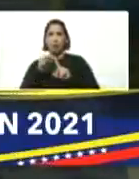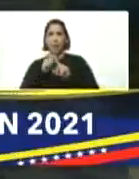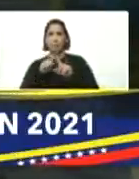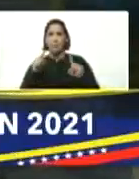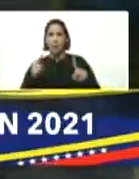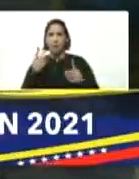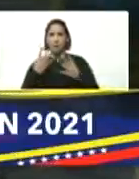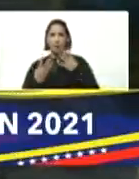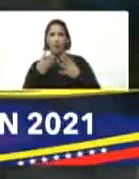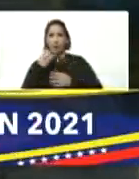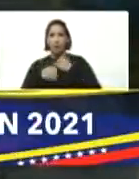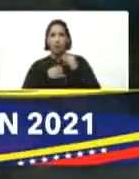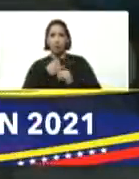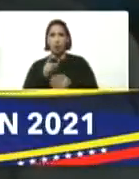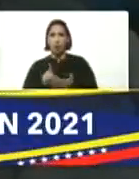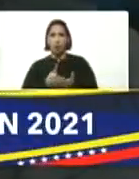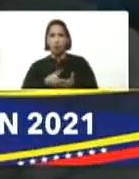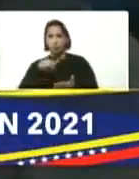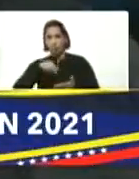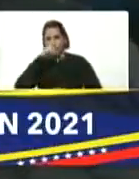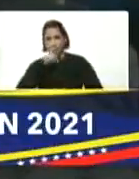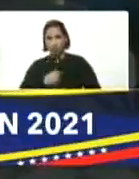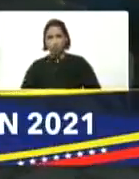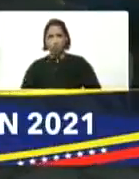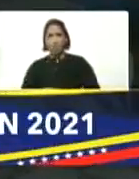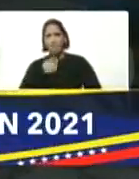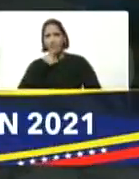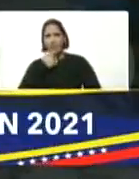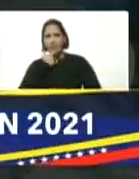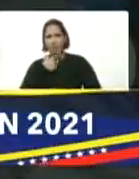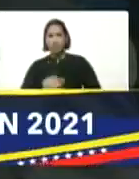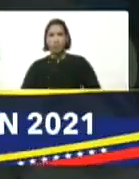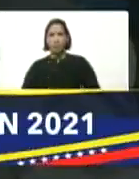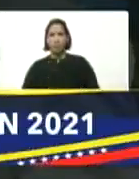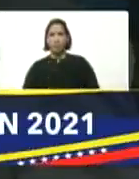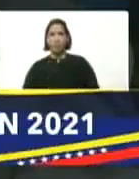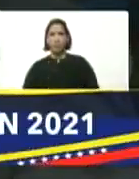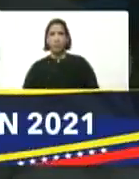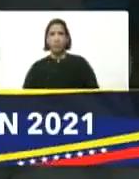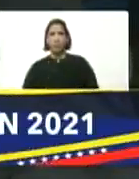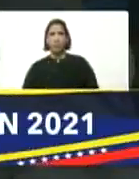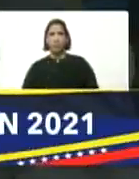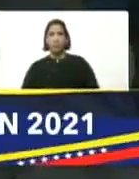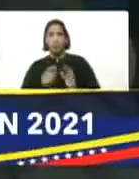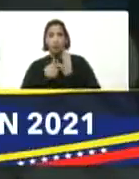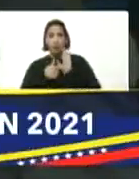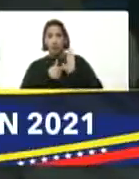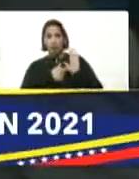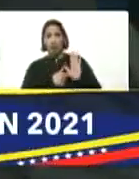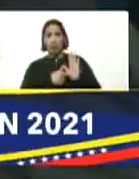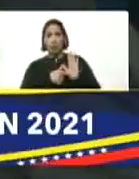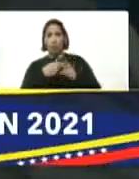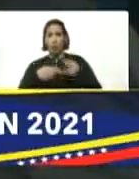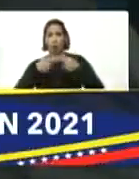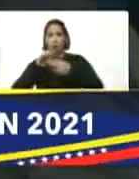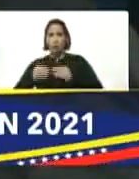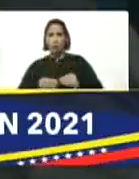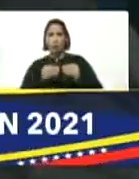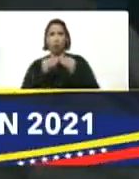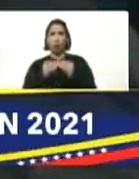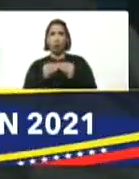la feria este año. Este bellísimo, digamos, ejemplo de arquitectura en el